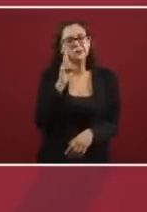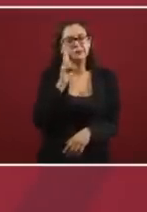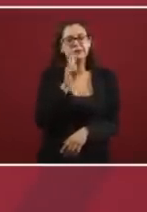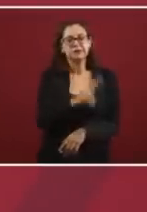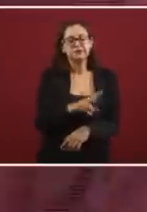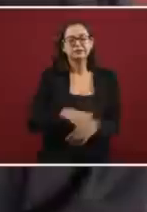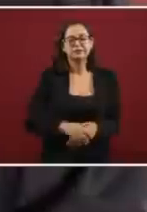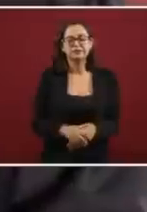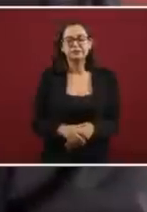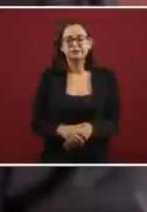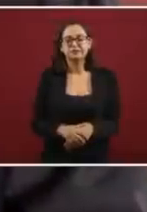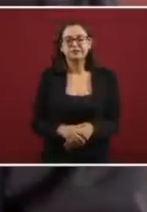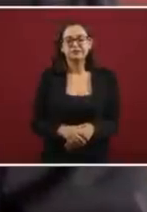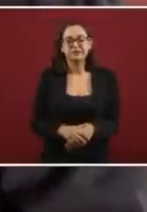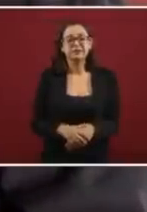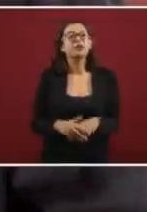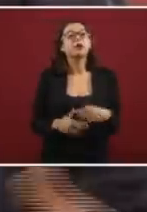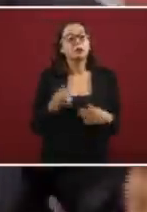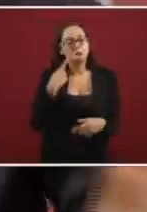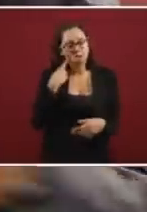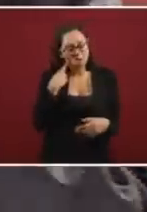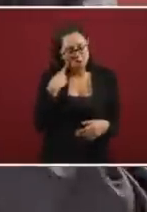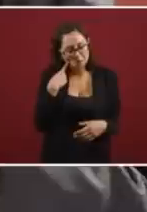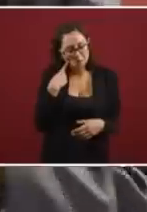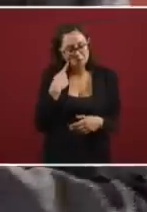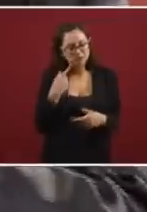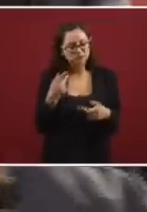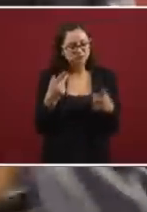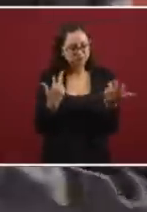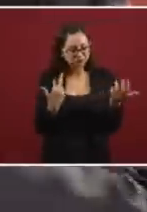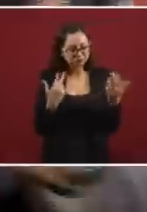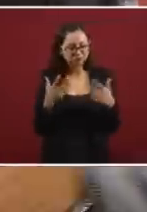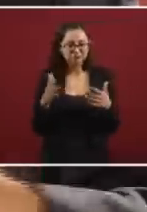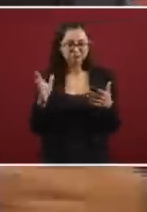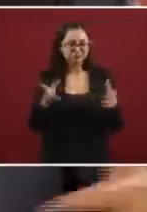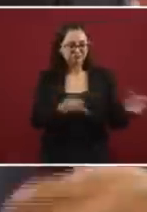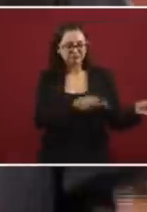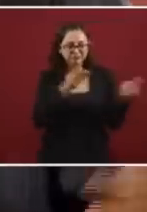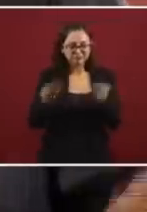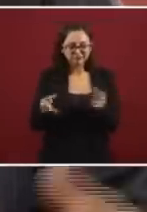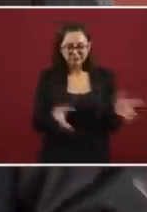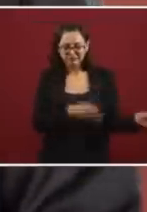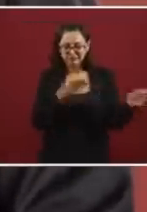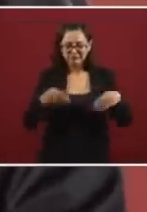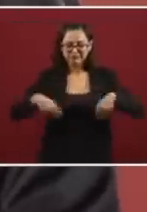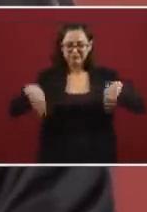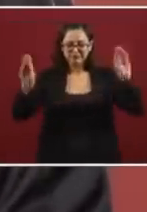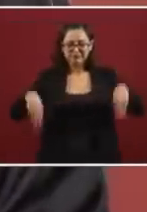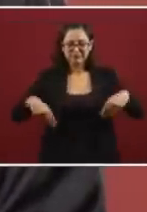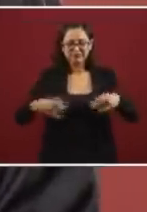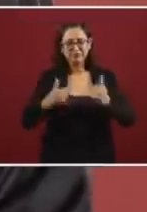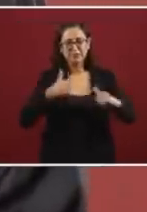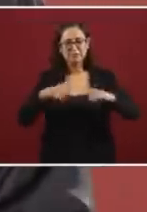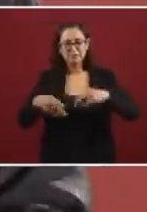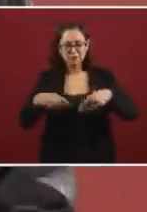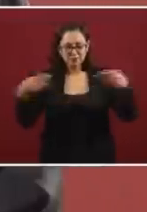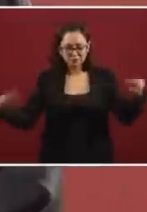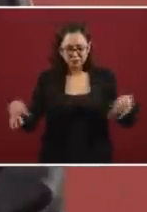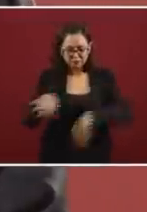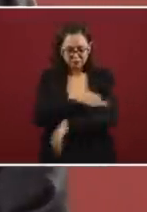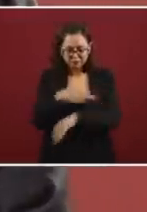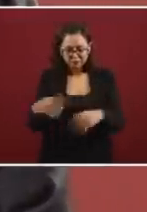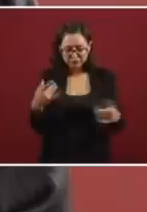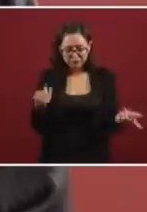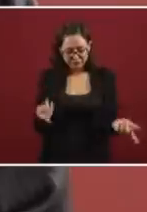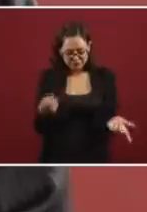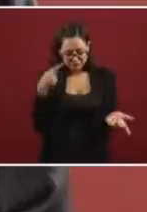vamos a verlos ya las semanas am desempolvando planos y le dije este